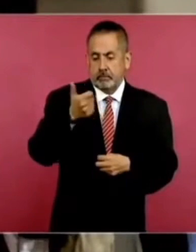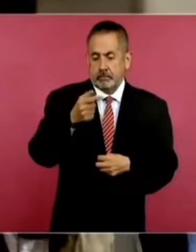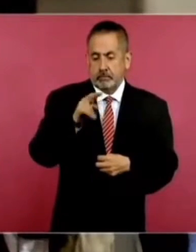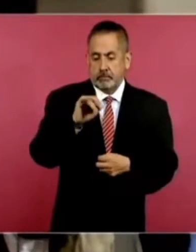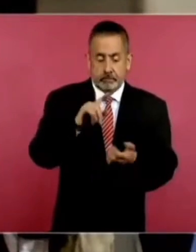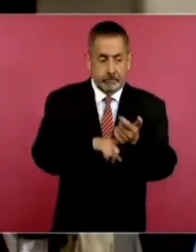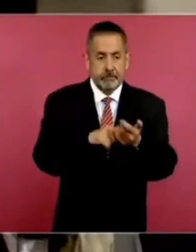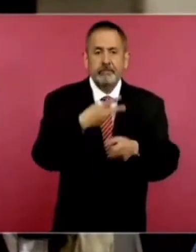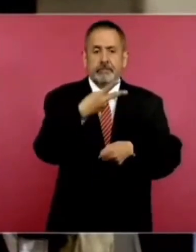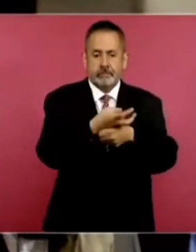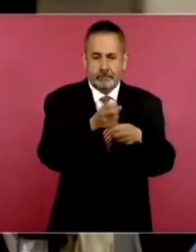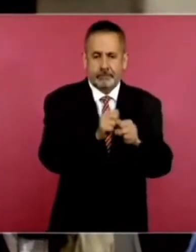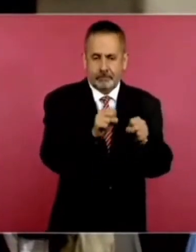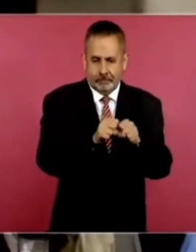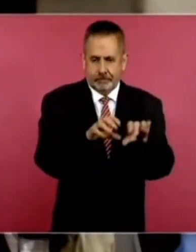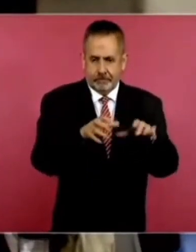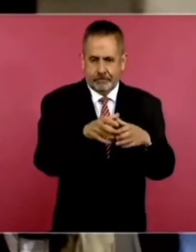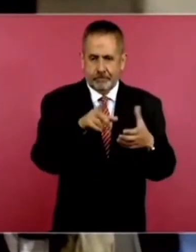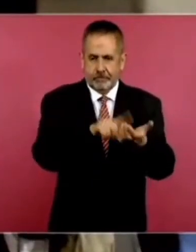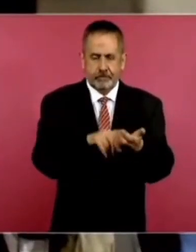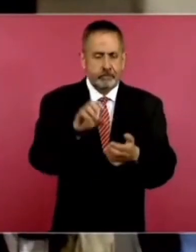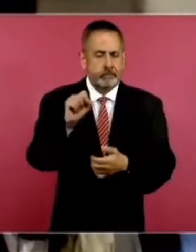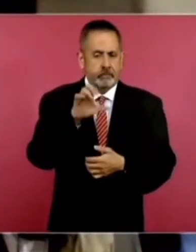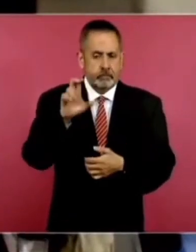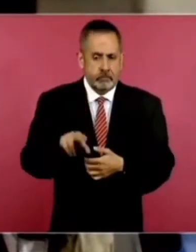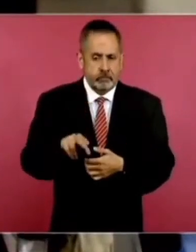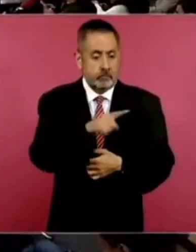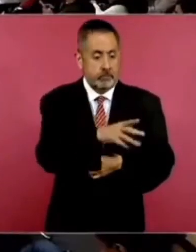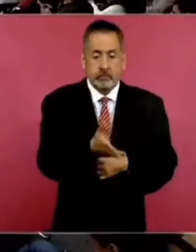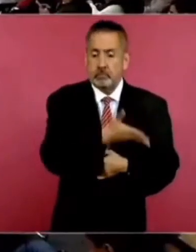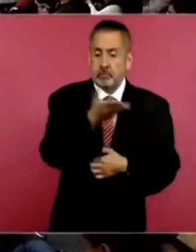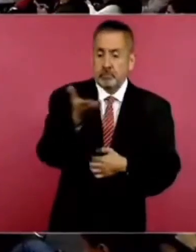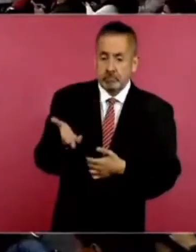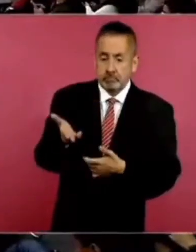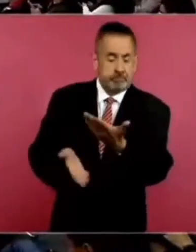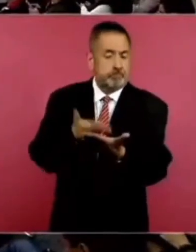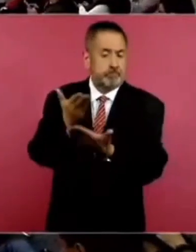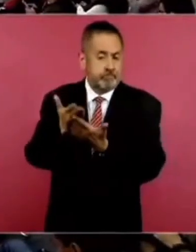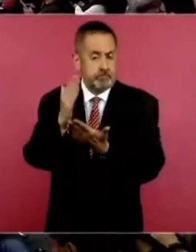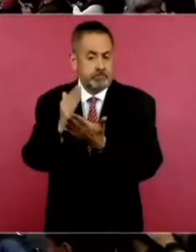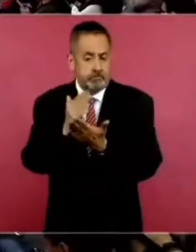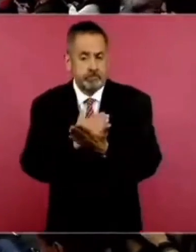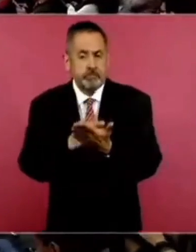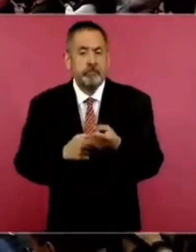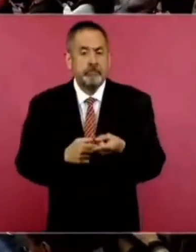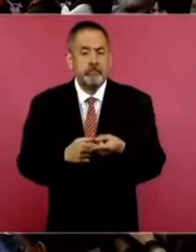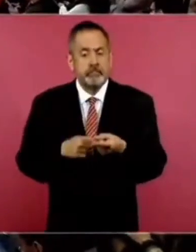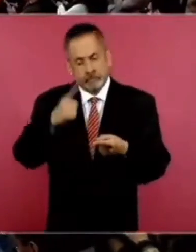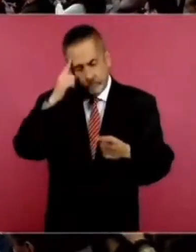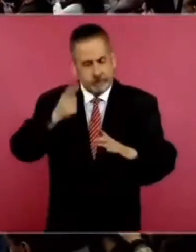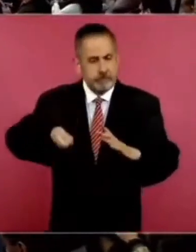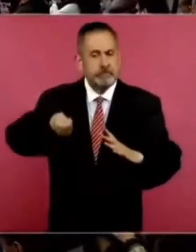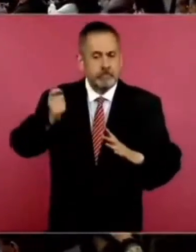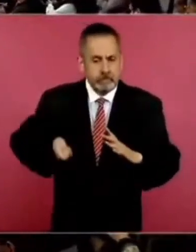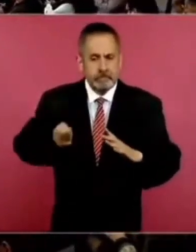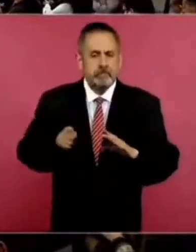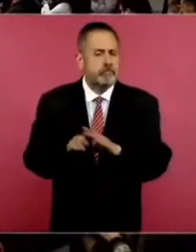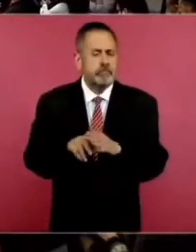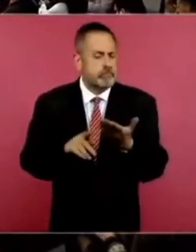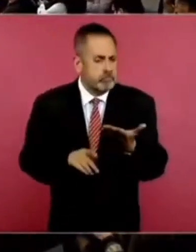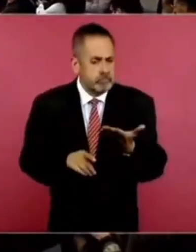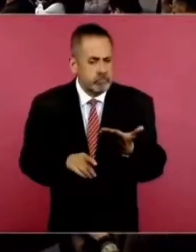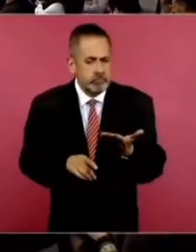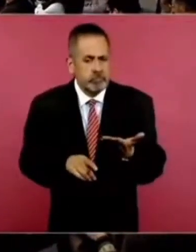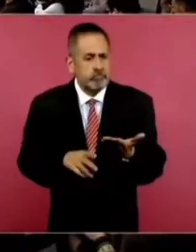participar, presentó una propuesta de sentencia en la cual